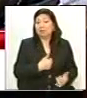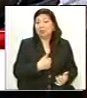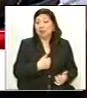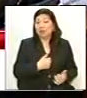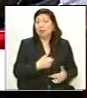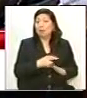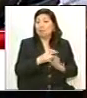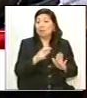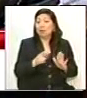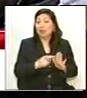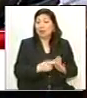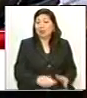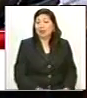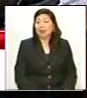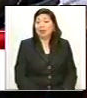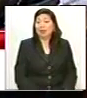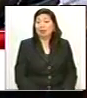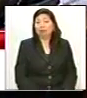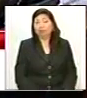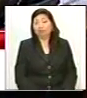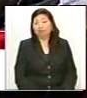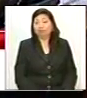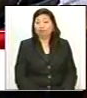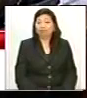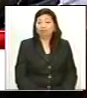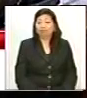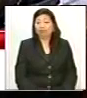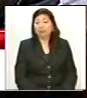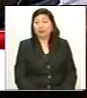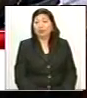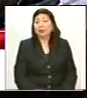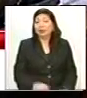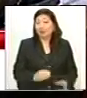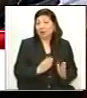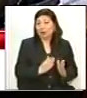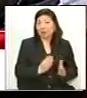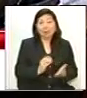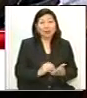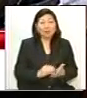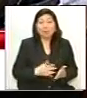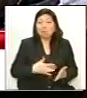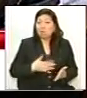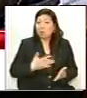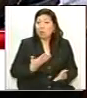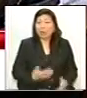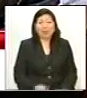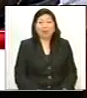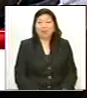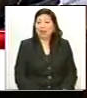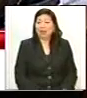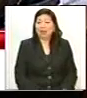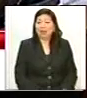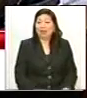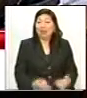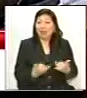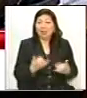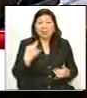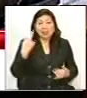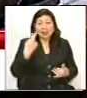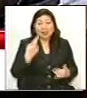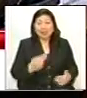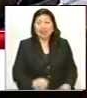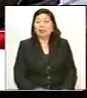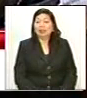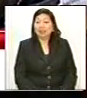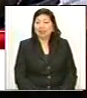a mis proyectos, o sea, en estricto rigor no podría, ¿no? Esa es la razón, y